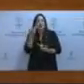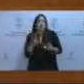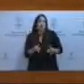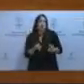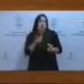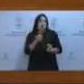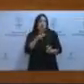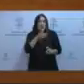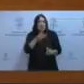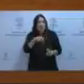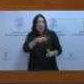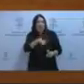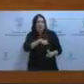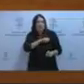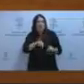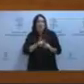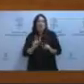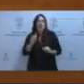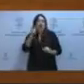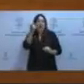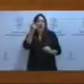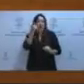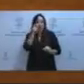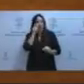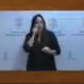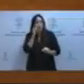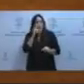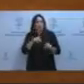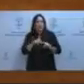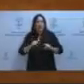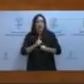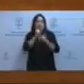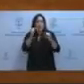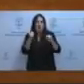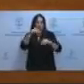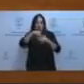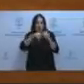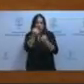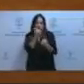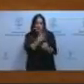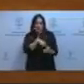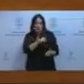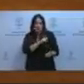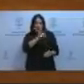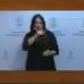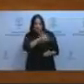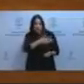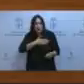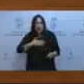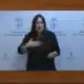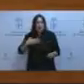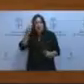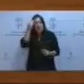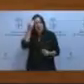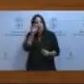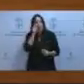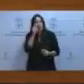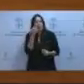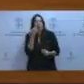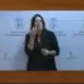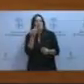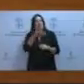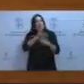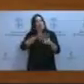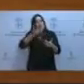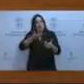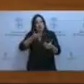vaya batiendo récords de turismo y sea un pilar de la economía española. Y aquí es donde nosotros creemos firmemente que este turismo tiene que ser parte importante del